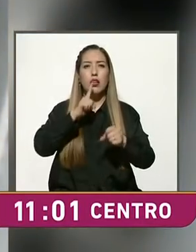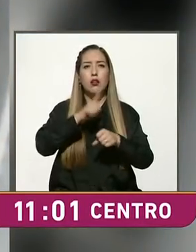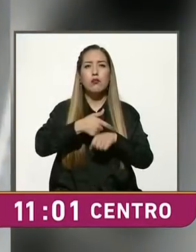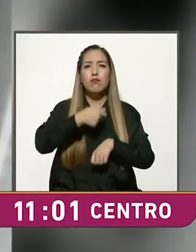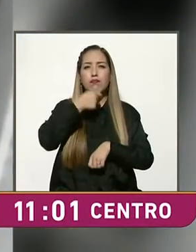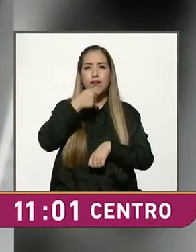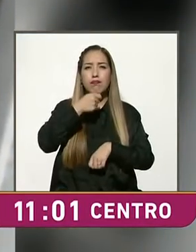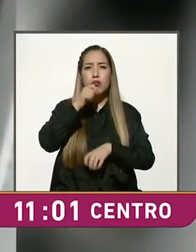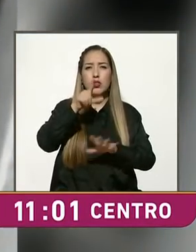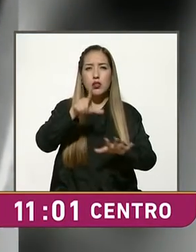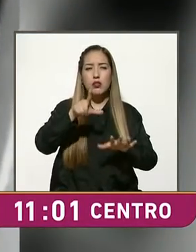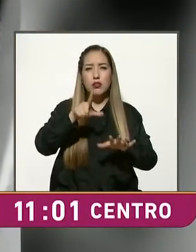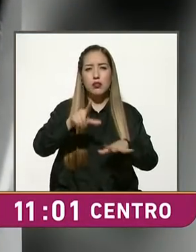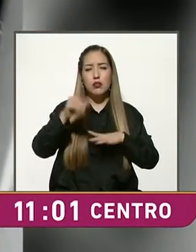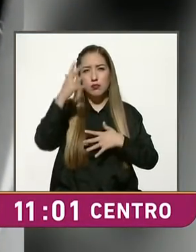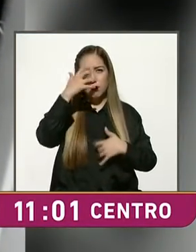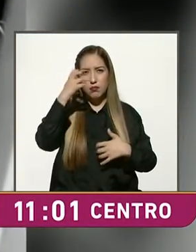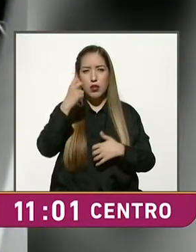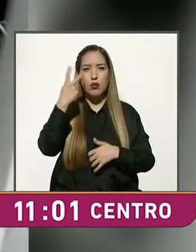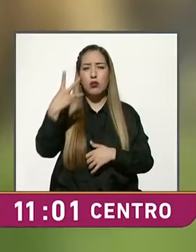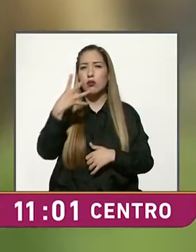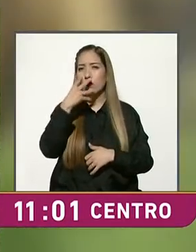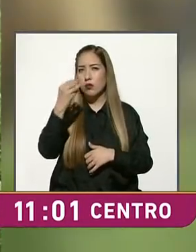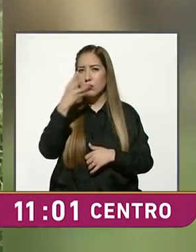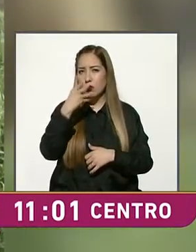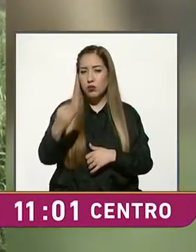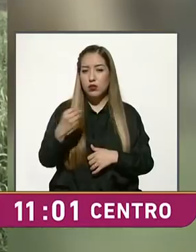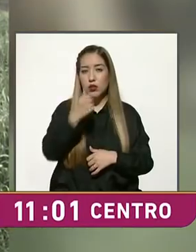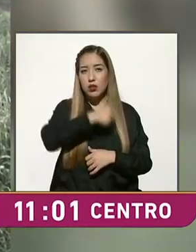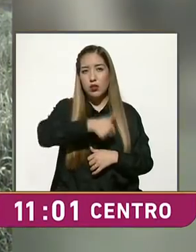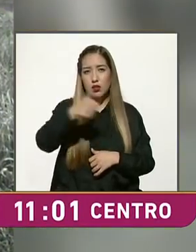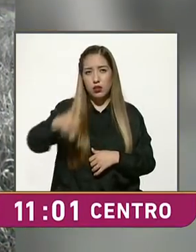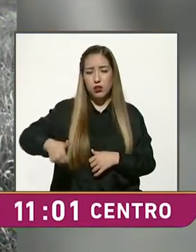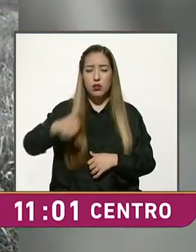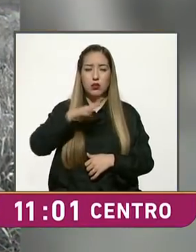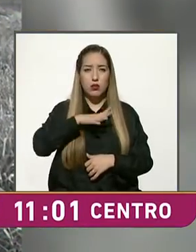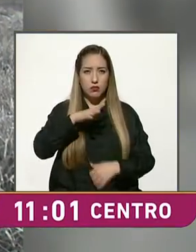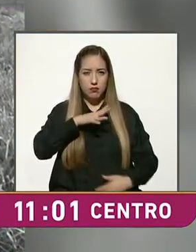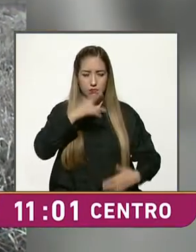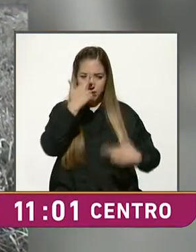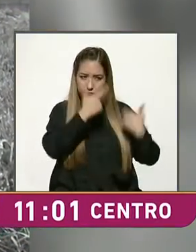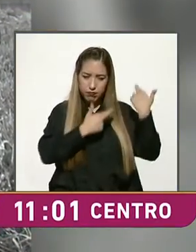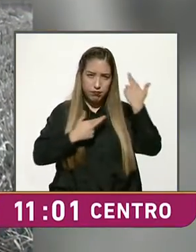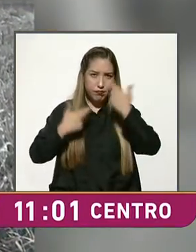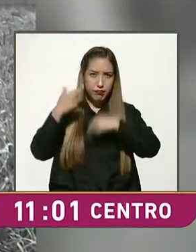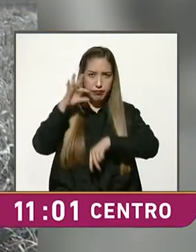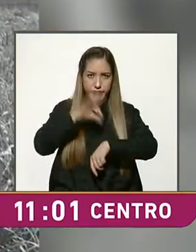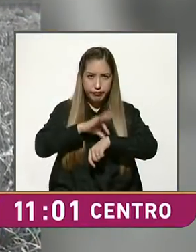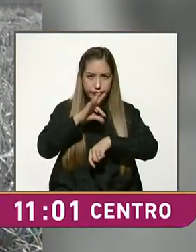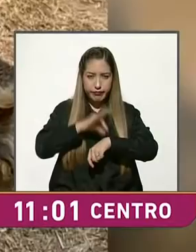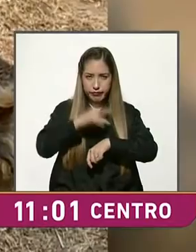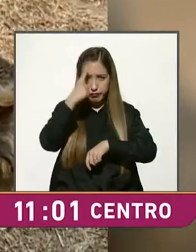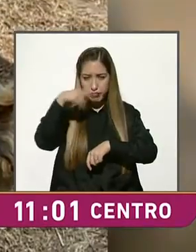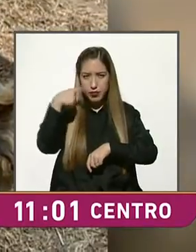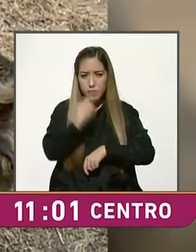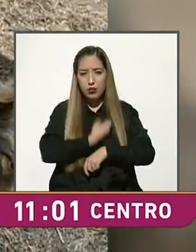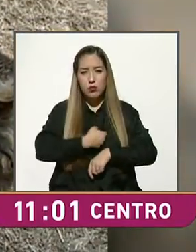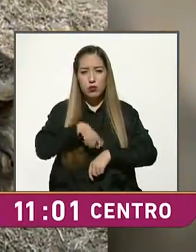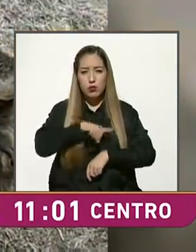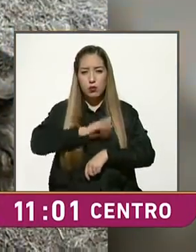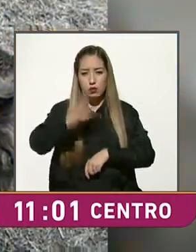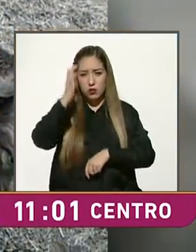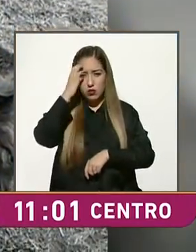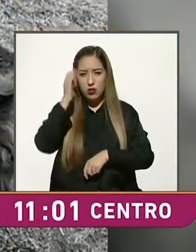17 primates y 2 coyotes. A cada uno se le practicará una revisión veterinaria para conocer su estado de salud.